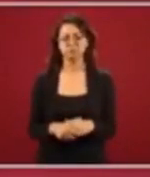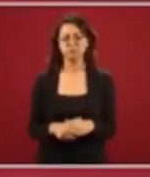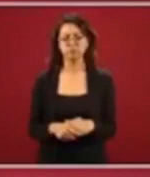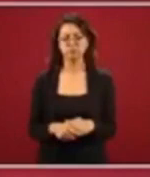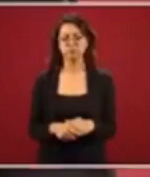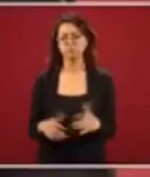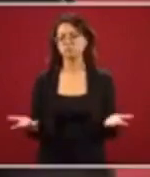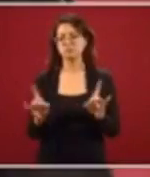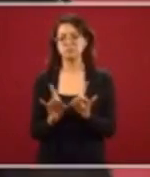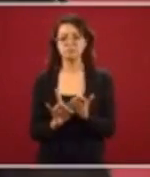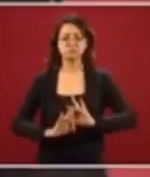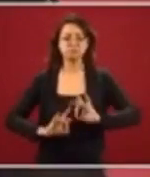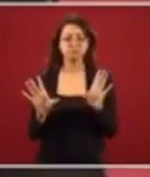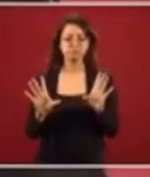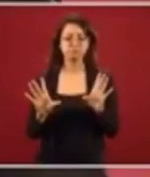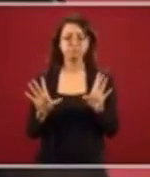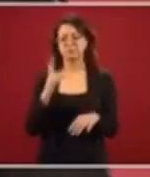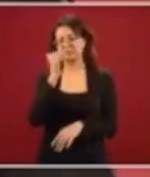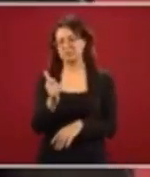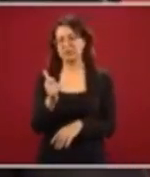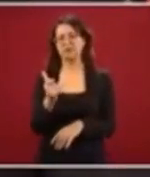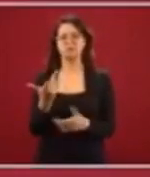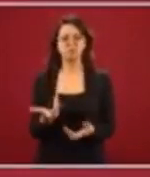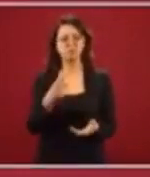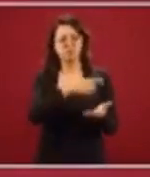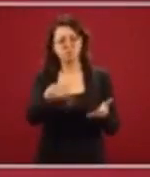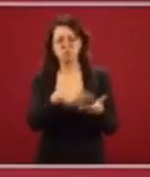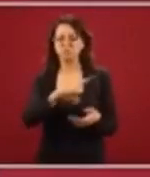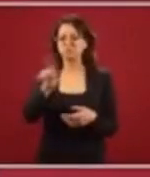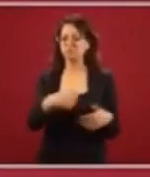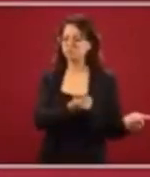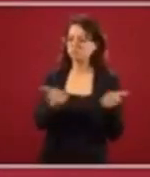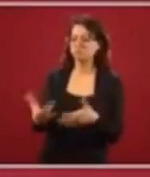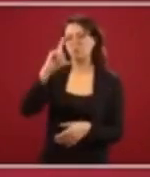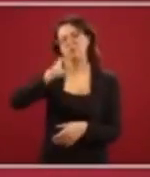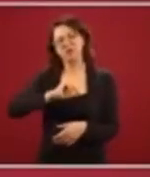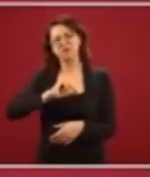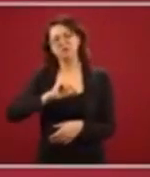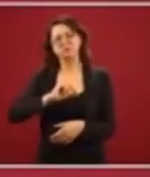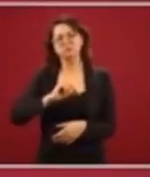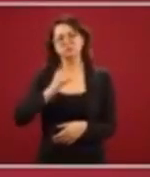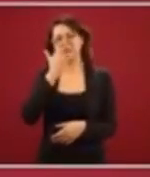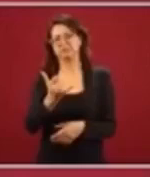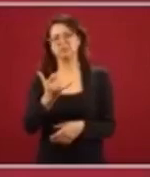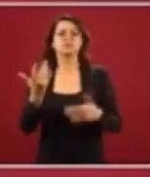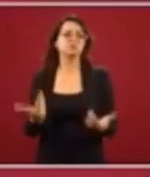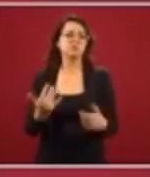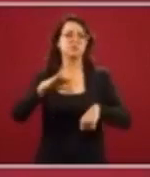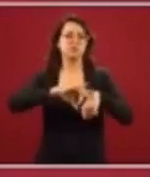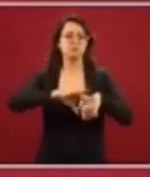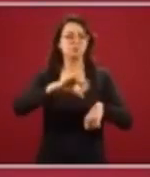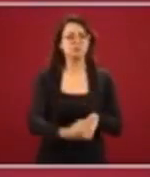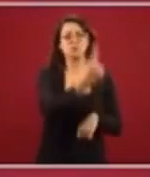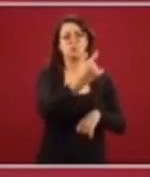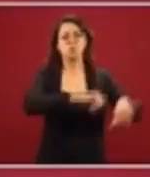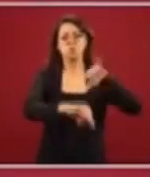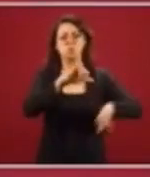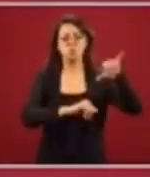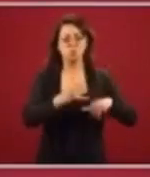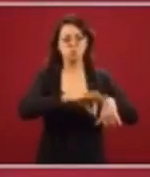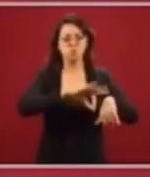había una situación pues muy anormal en el abasto de estos medicamentos, monopolios de